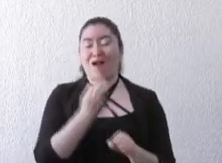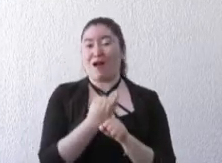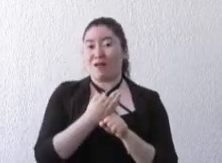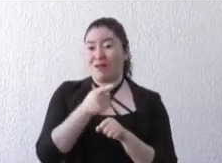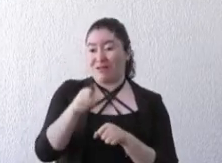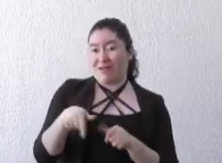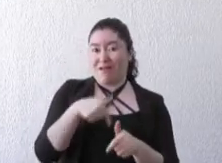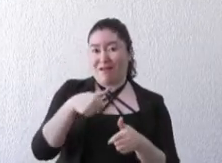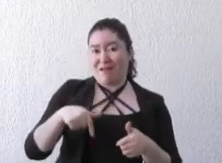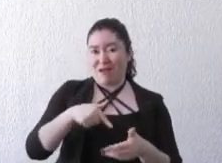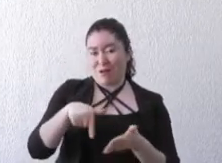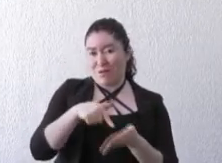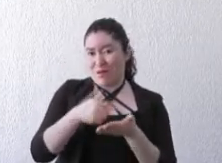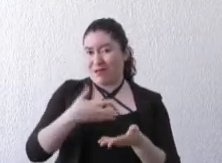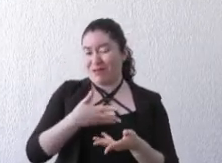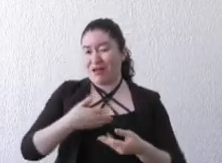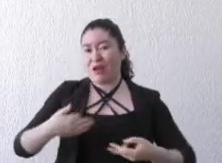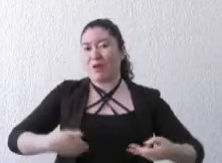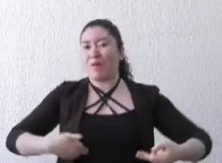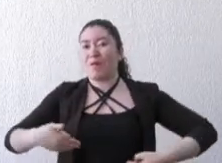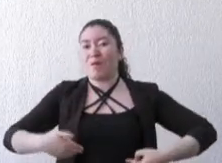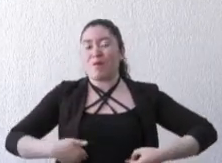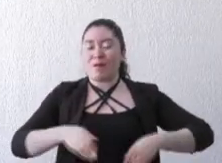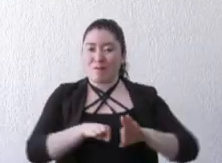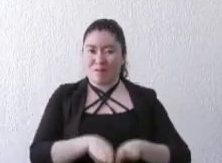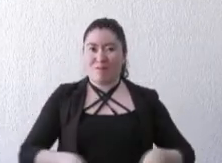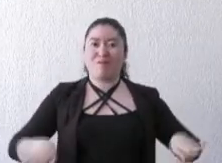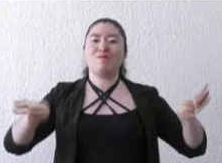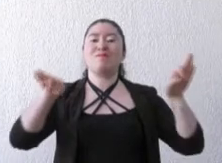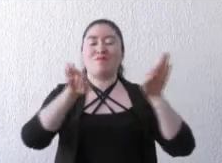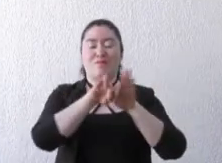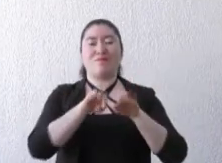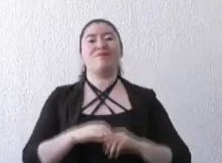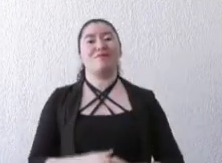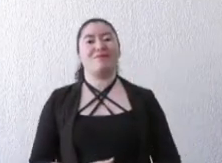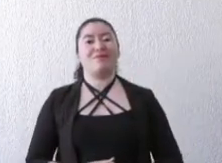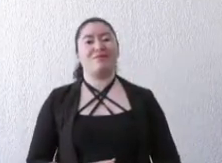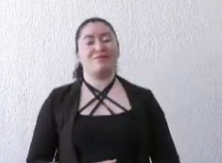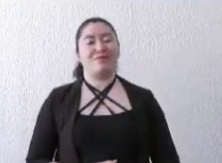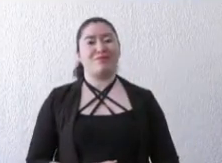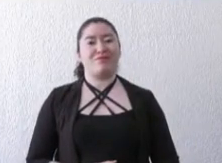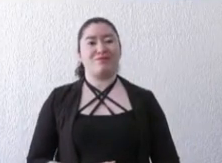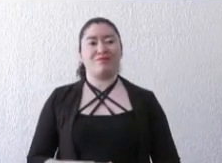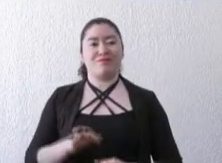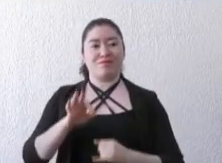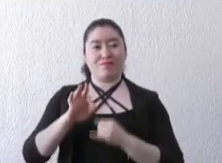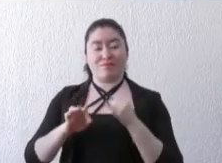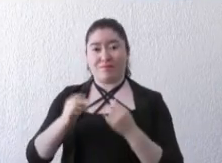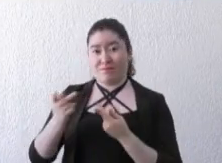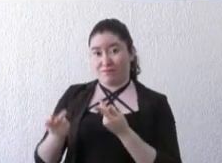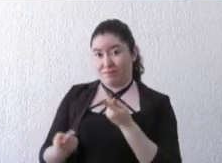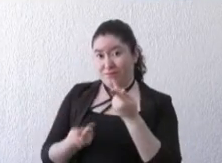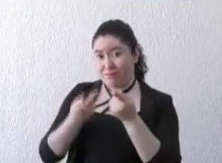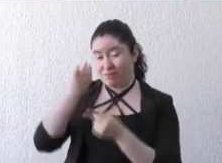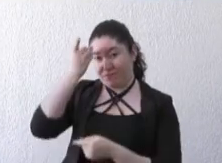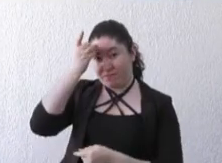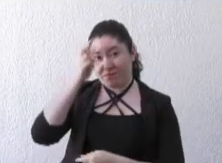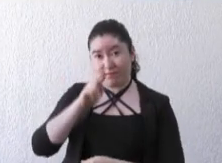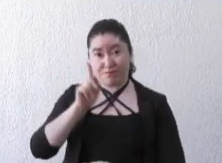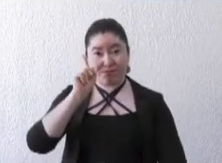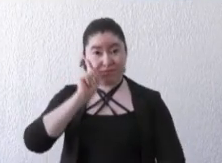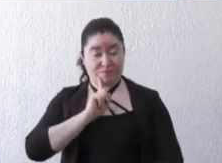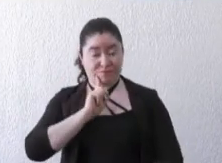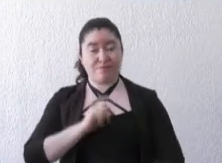esa fortaleza en el espacio escénico y en las artes escénicas. Y por último, me gustaría preguntarle, doctora, en otro tema.